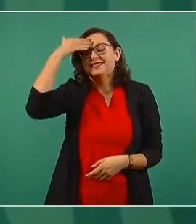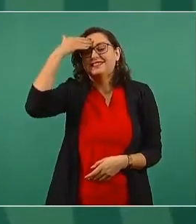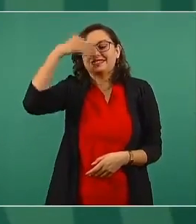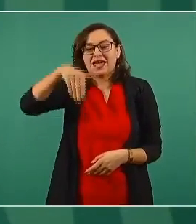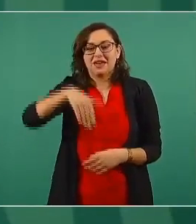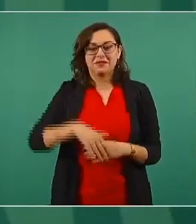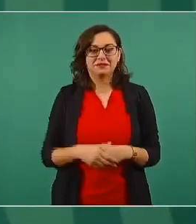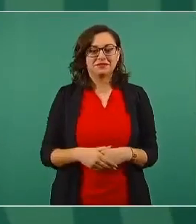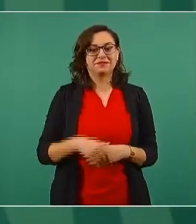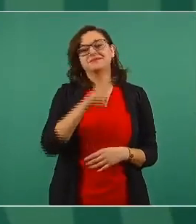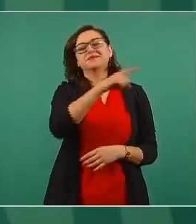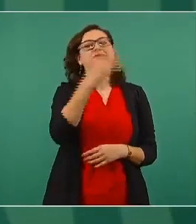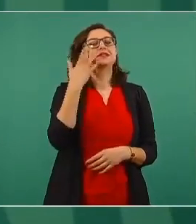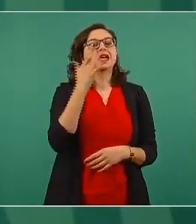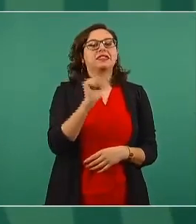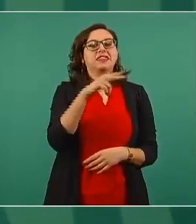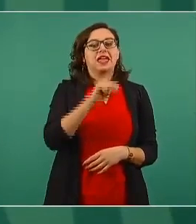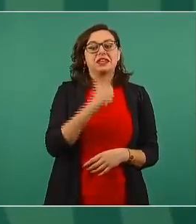con ellos,